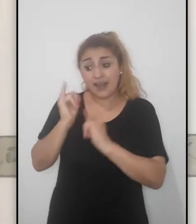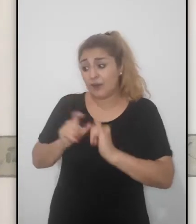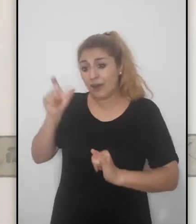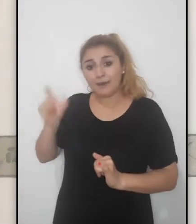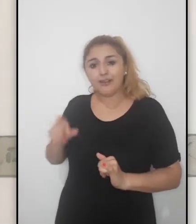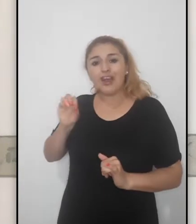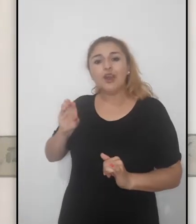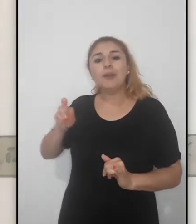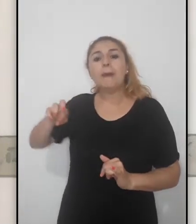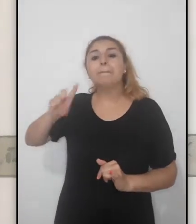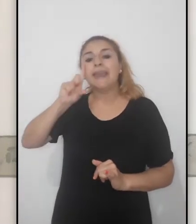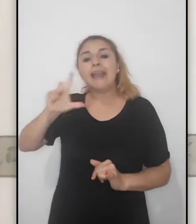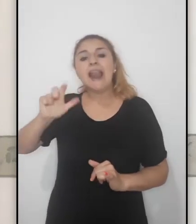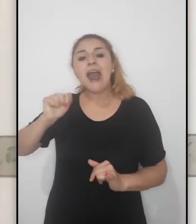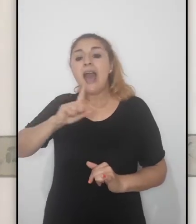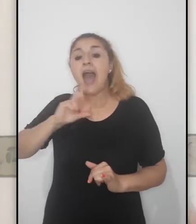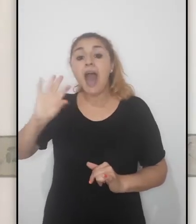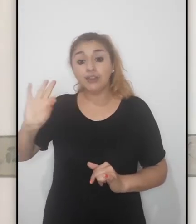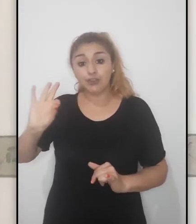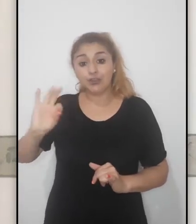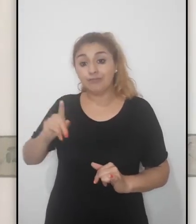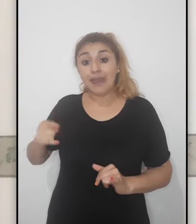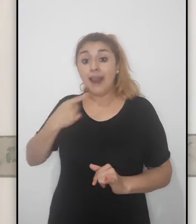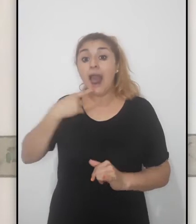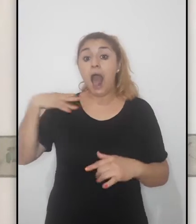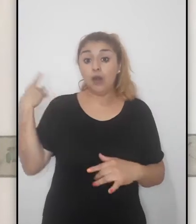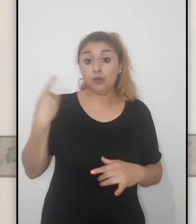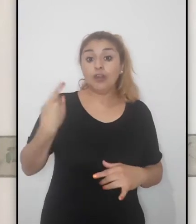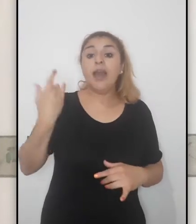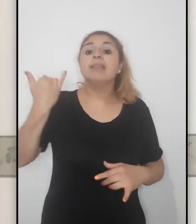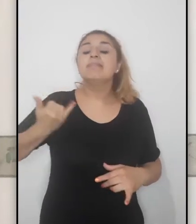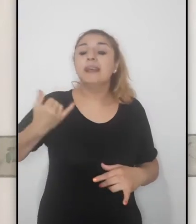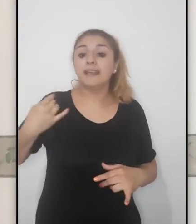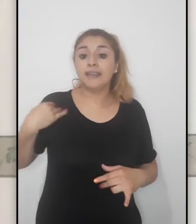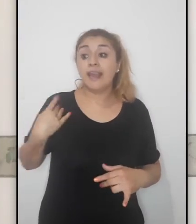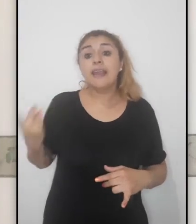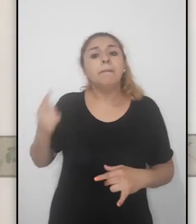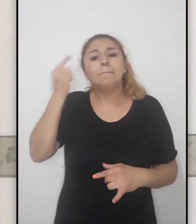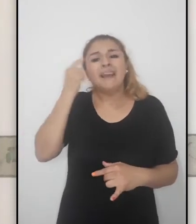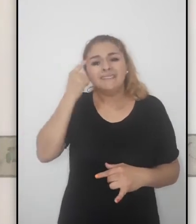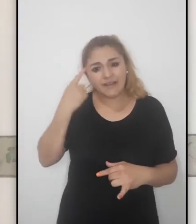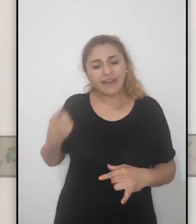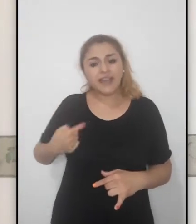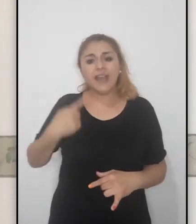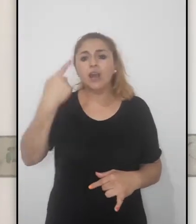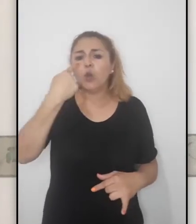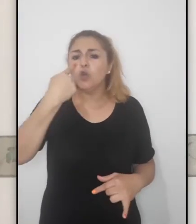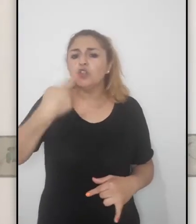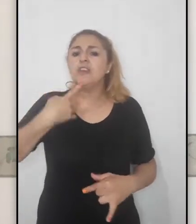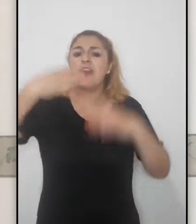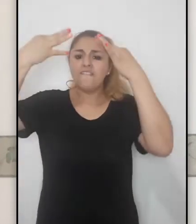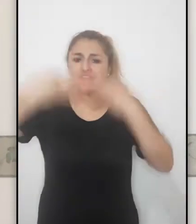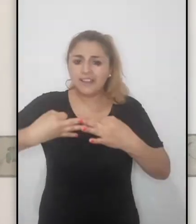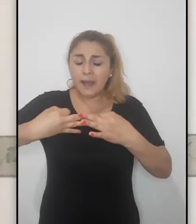pípila tu hijo que es la verdad no la desconocía pero yo estoy a la puerta y llamo el cruce mi